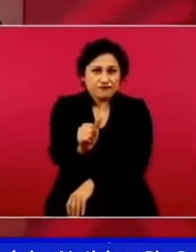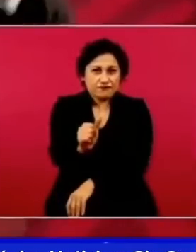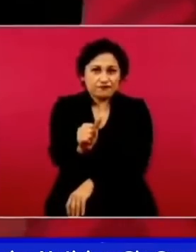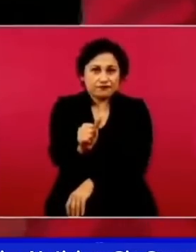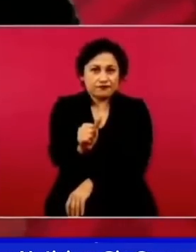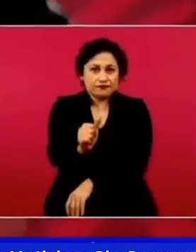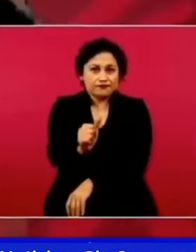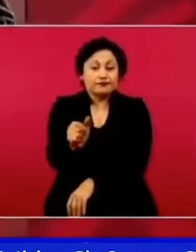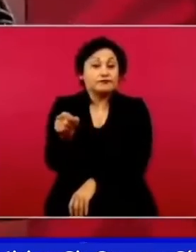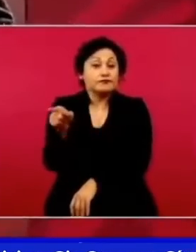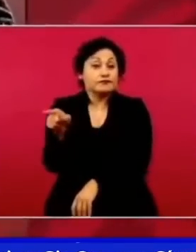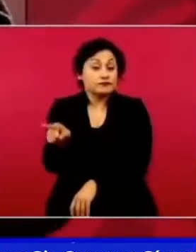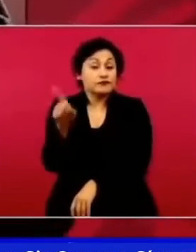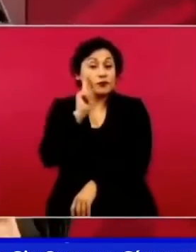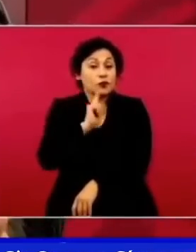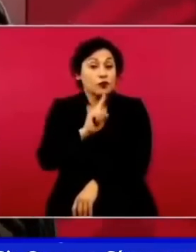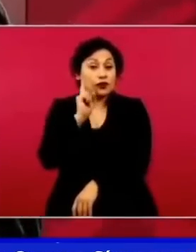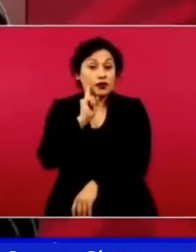se vuelve